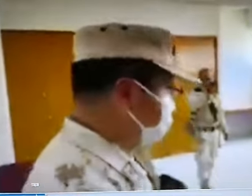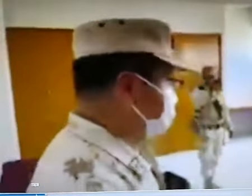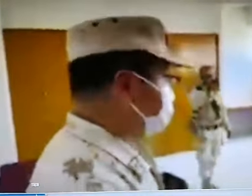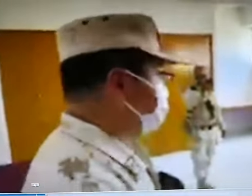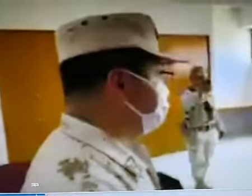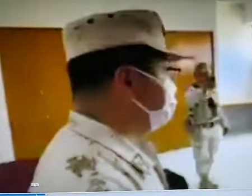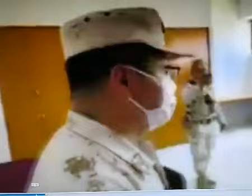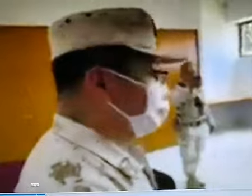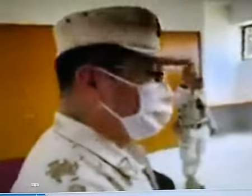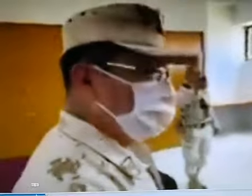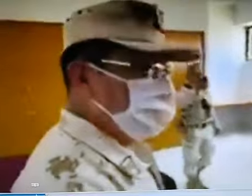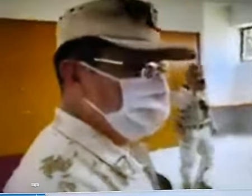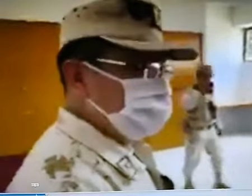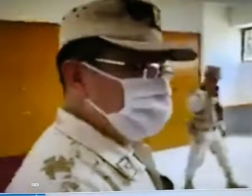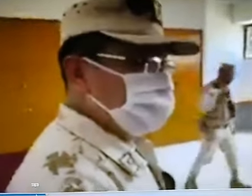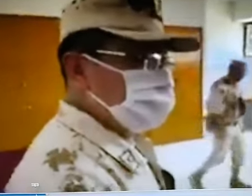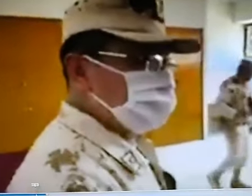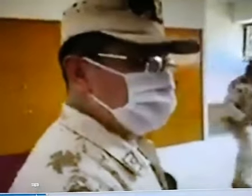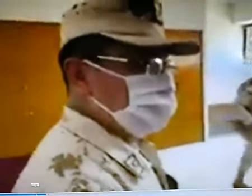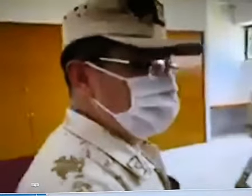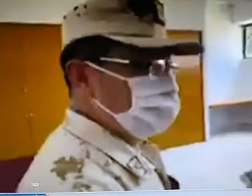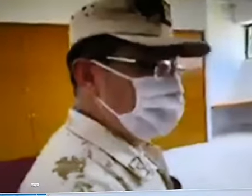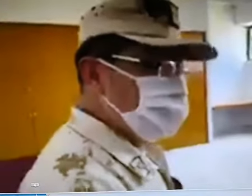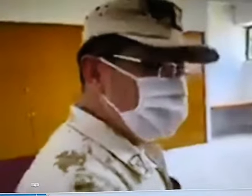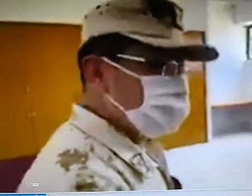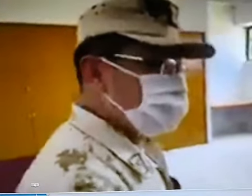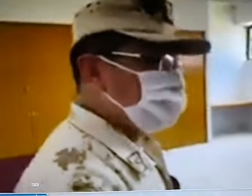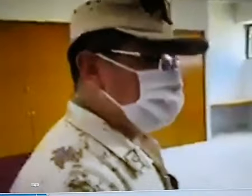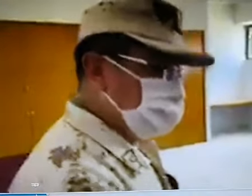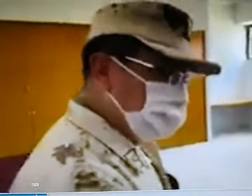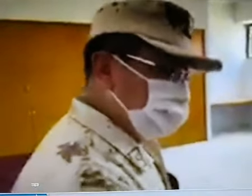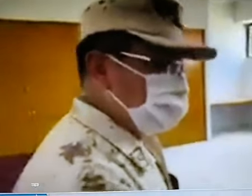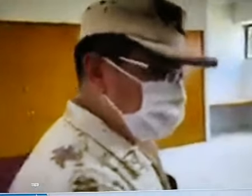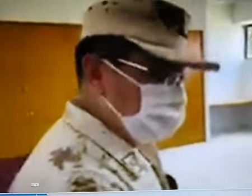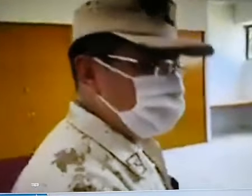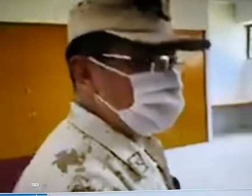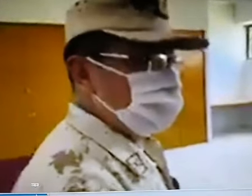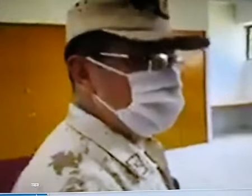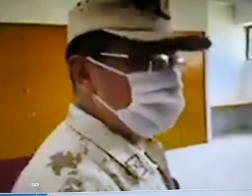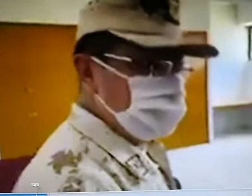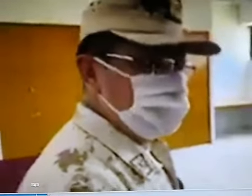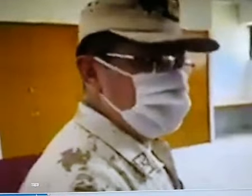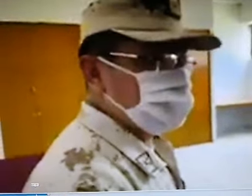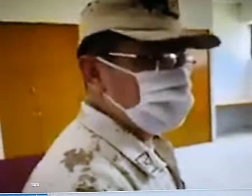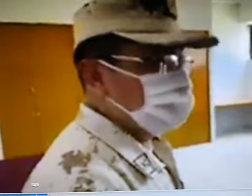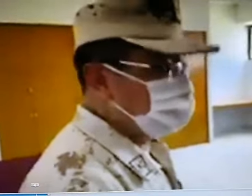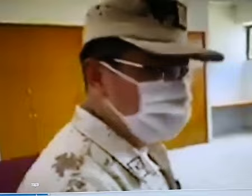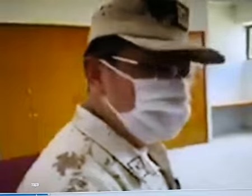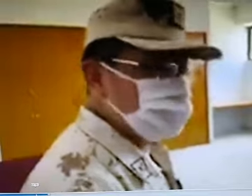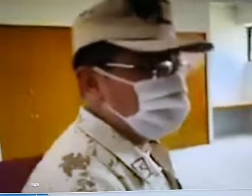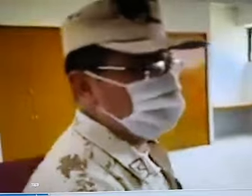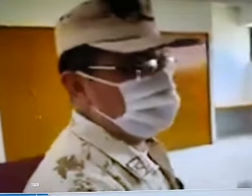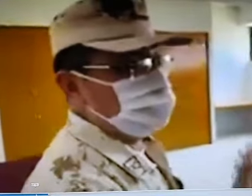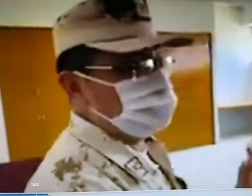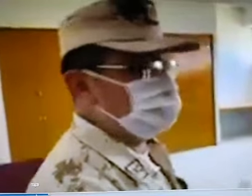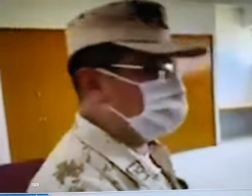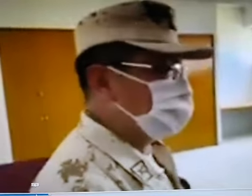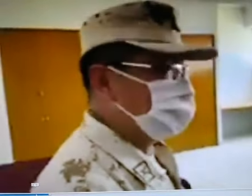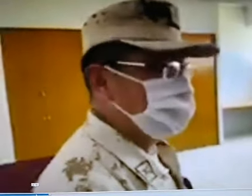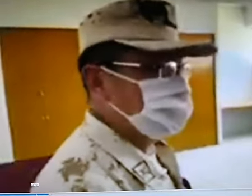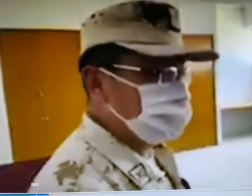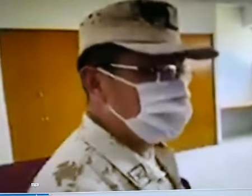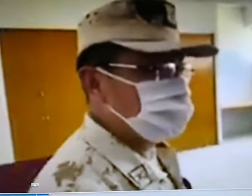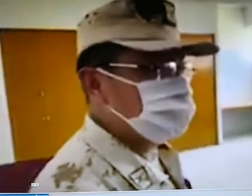Tienen este alojamiento para que puedan cambiarse. Hay un sanitario ahí para bañarse y ya posteriormente se